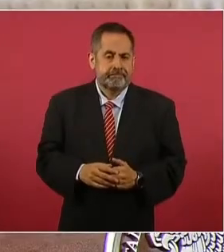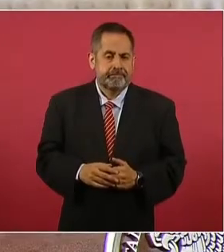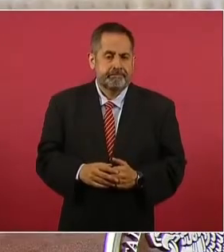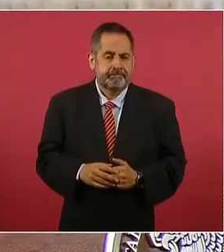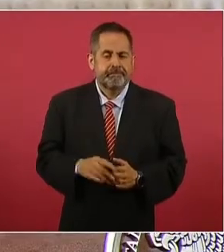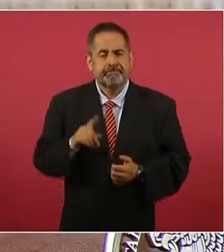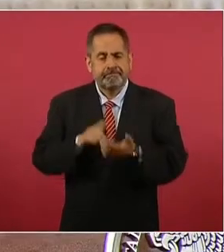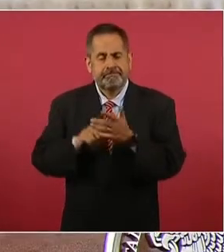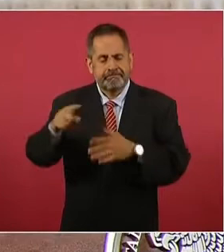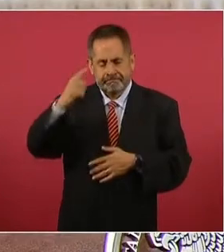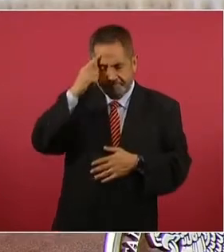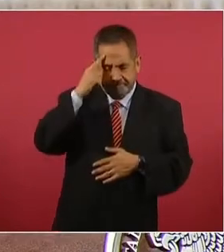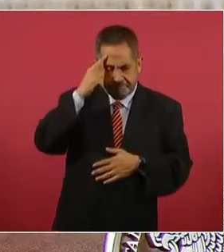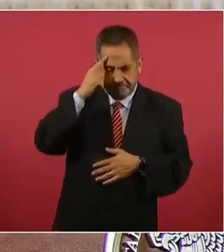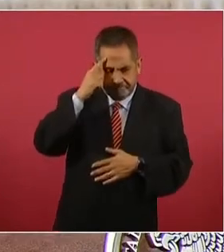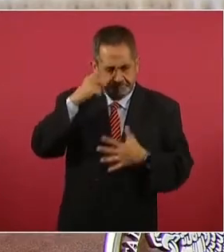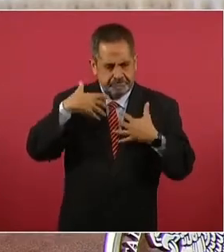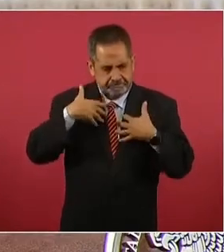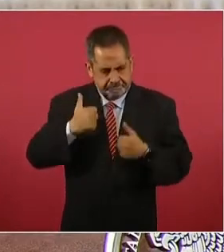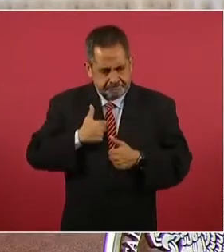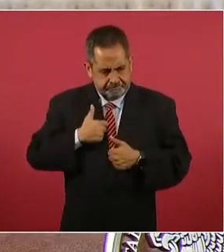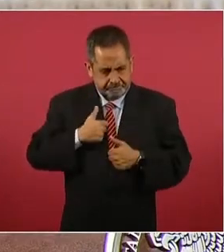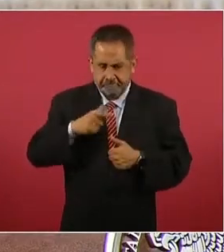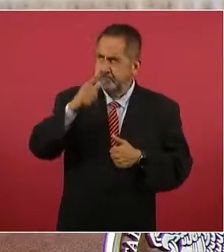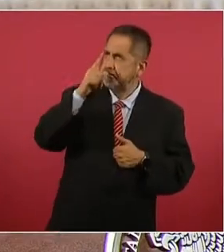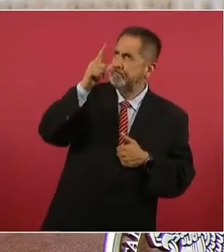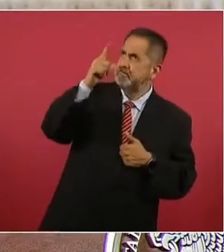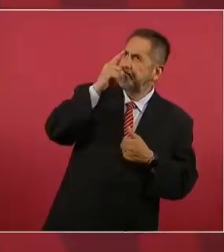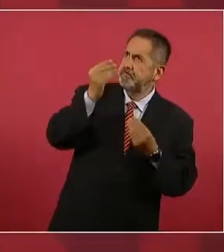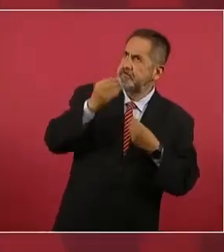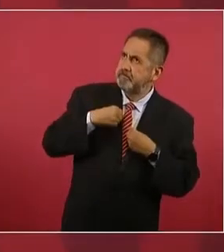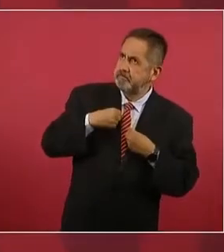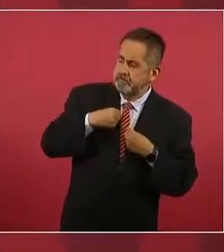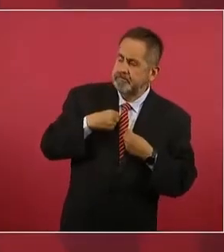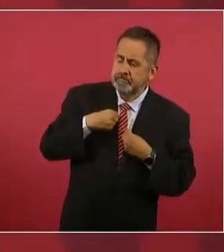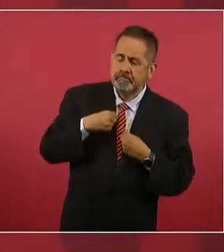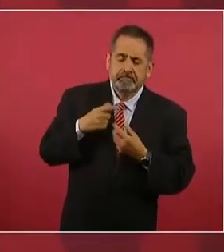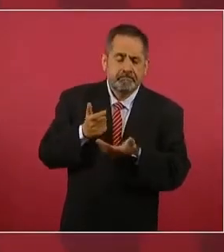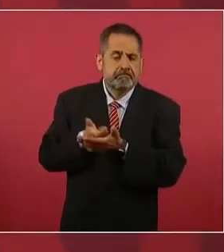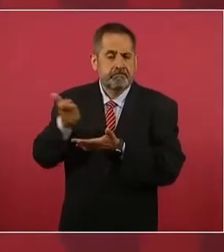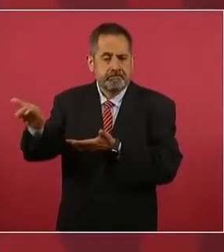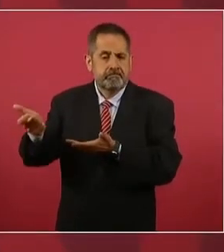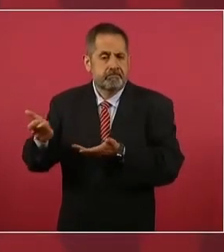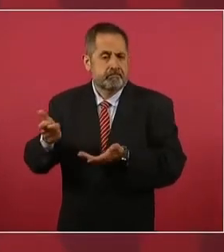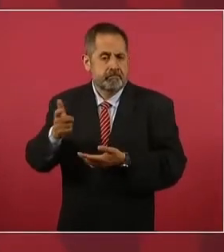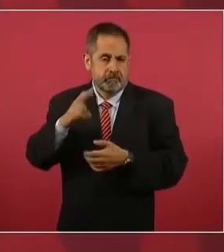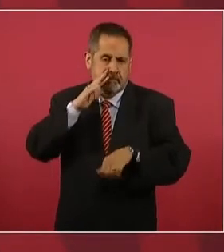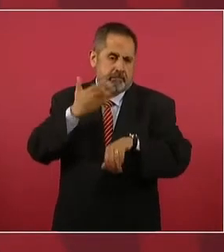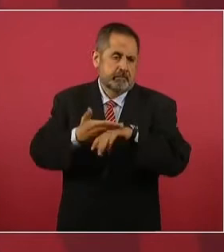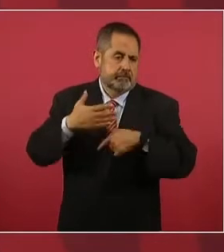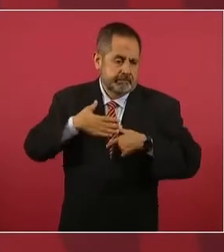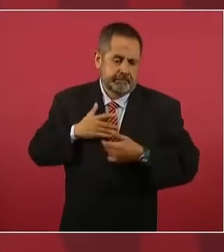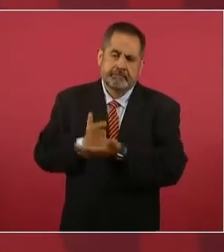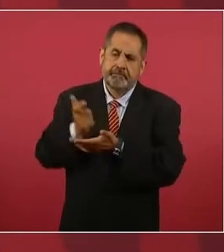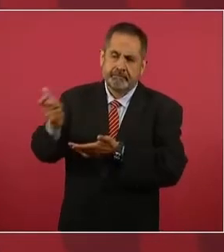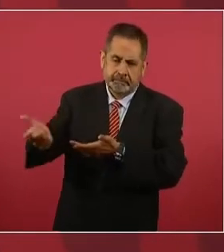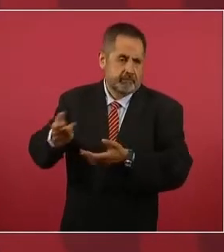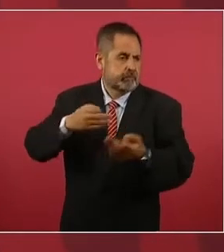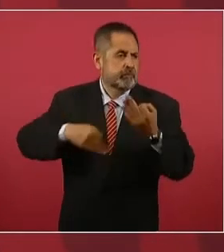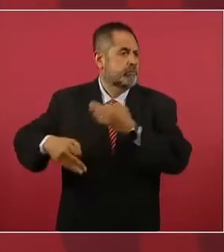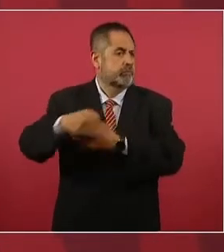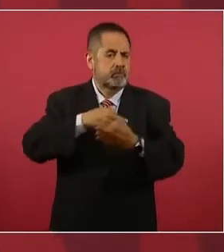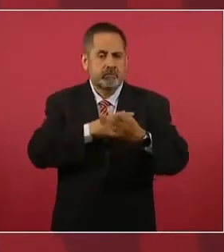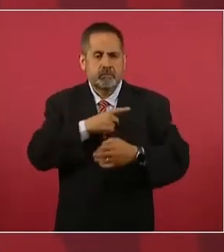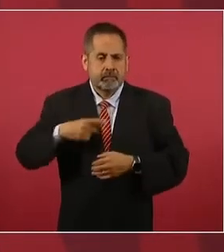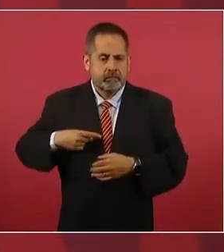es por conciencia. Todos tenemos que cumplir con nuestra responsabilidad, todos tenemos